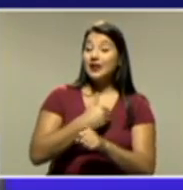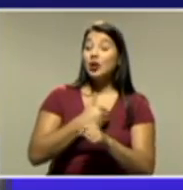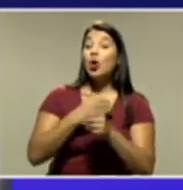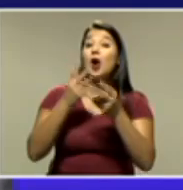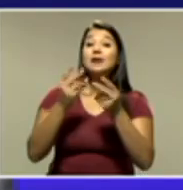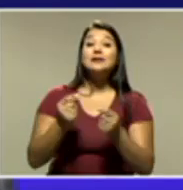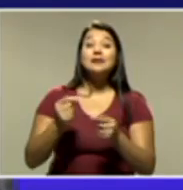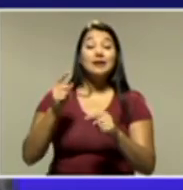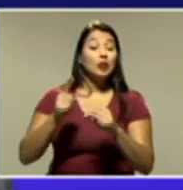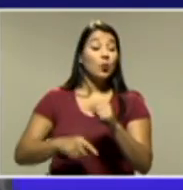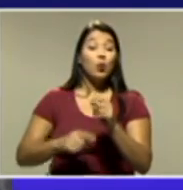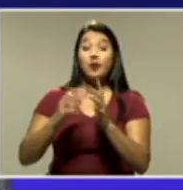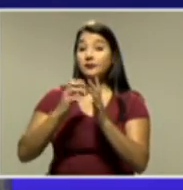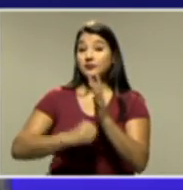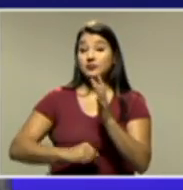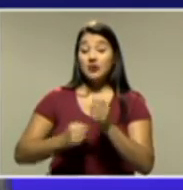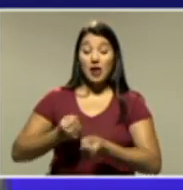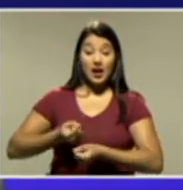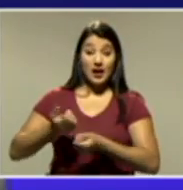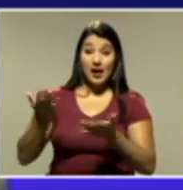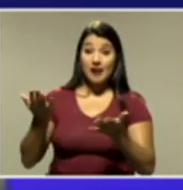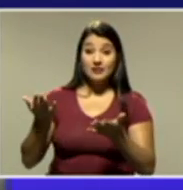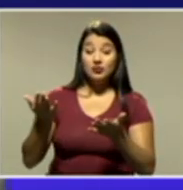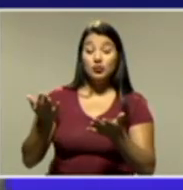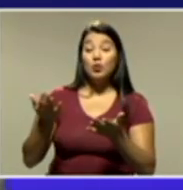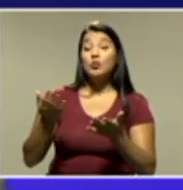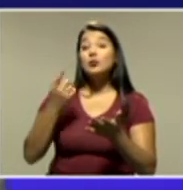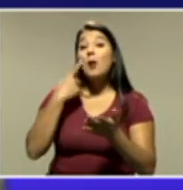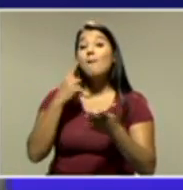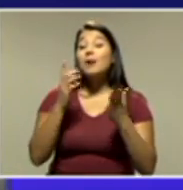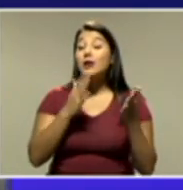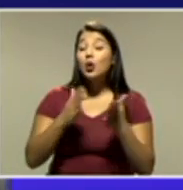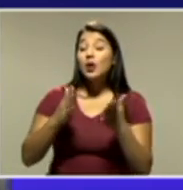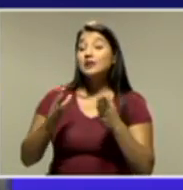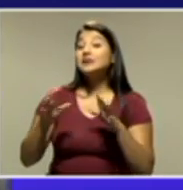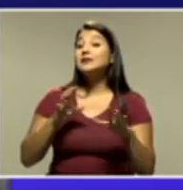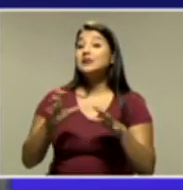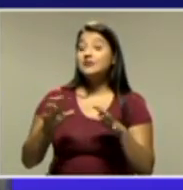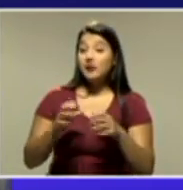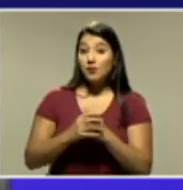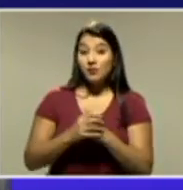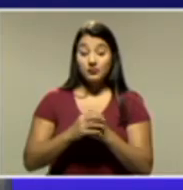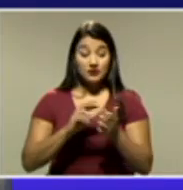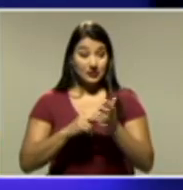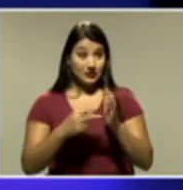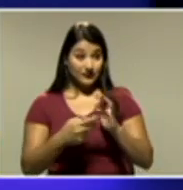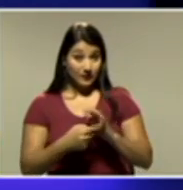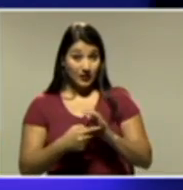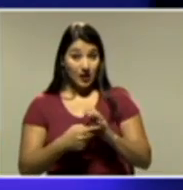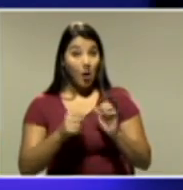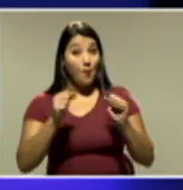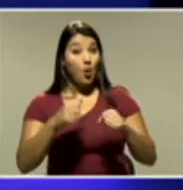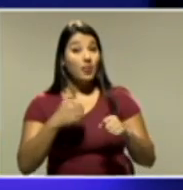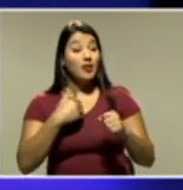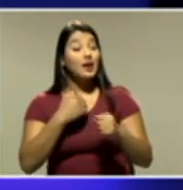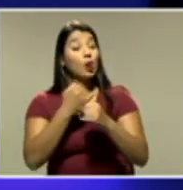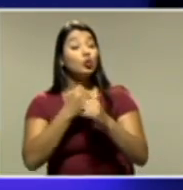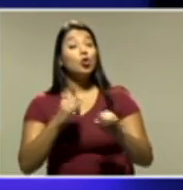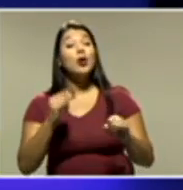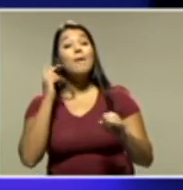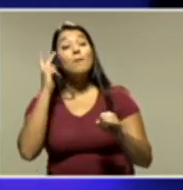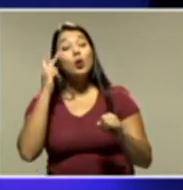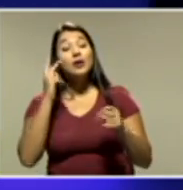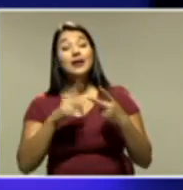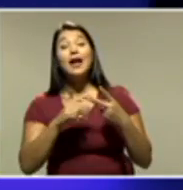recortar el gasto presupuestado para organizar la elección. Es decir, tener no solo autonomía política y